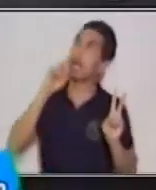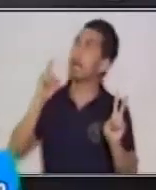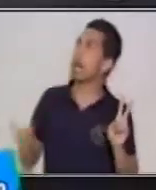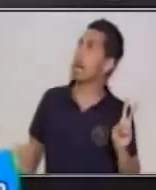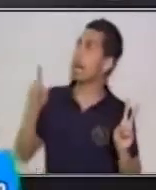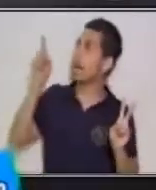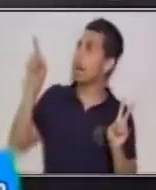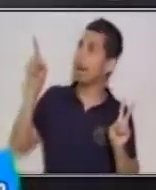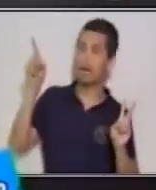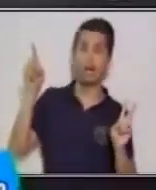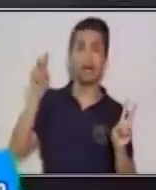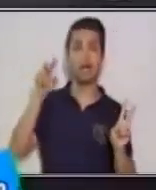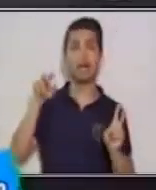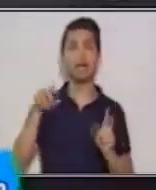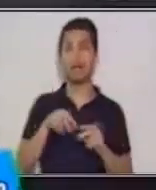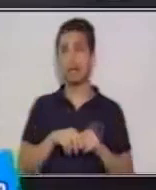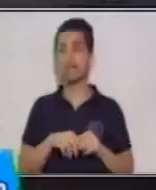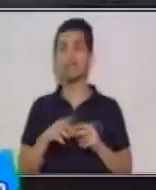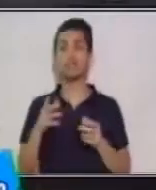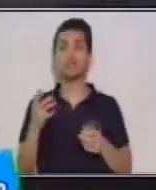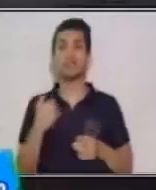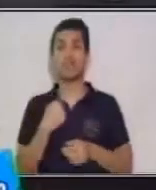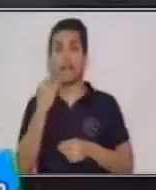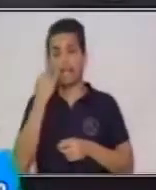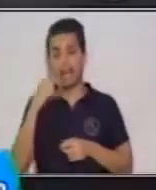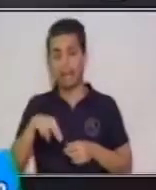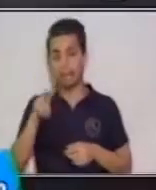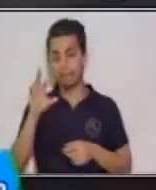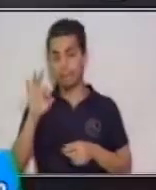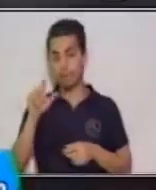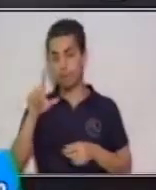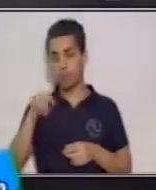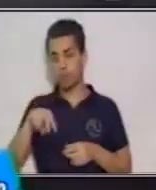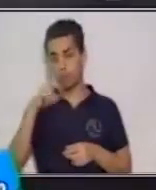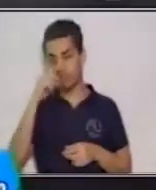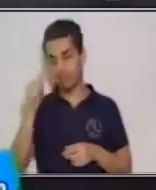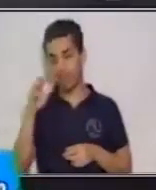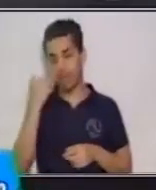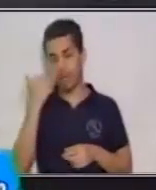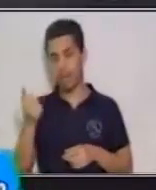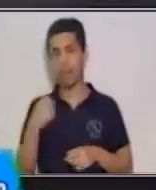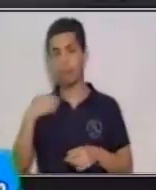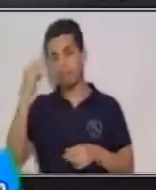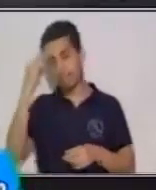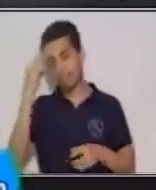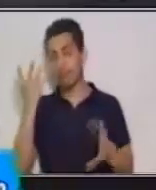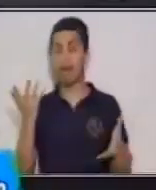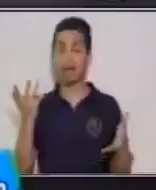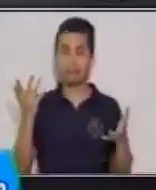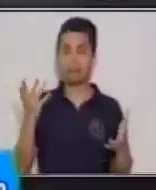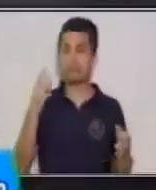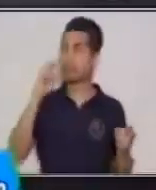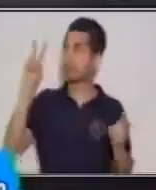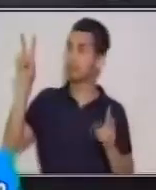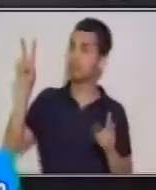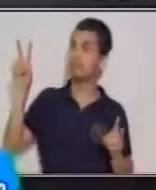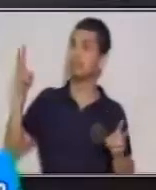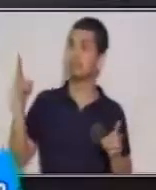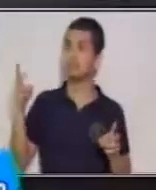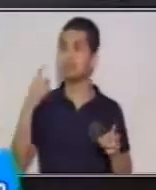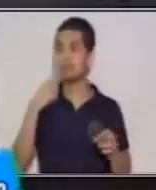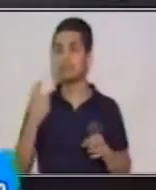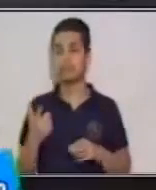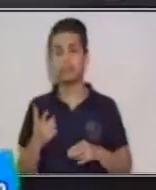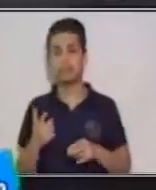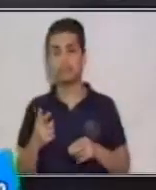lectura. Como es involuntaria, mentalmente estamos haciendo esa lectura. ¿Cómo se le llamaba a ese tipo de lectura?